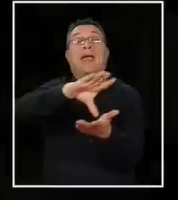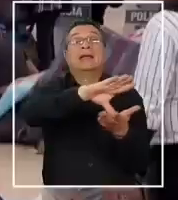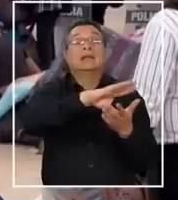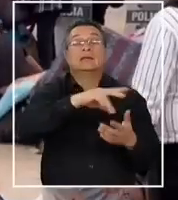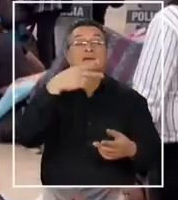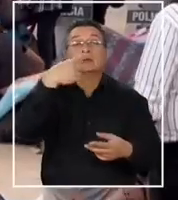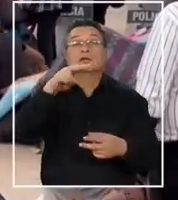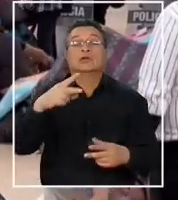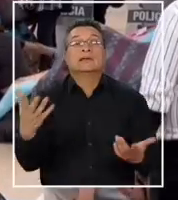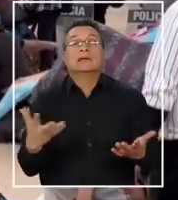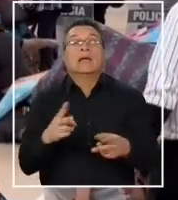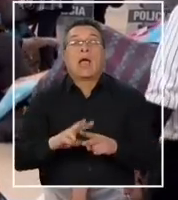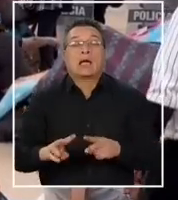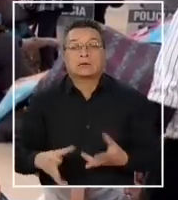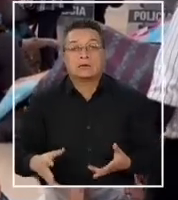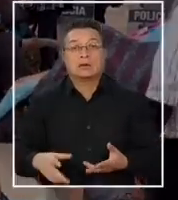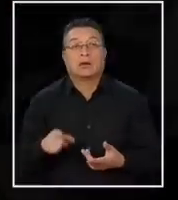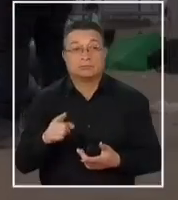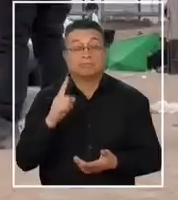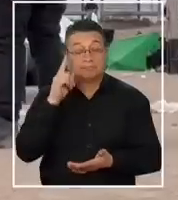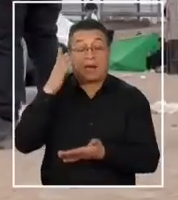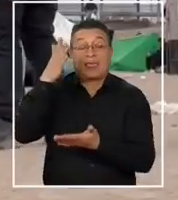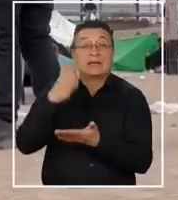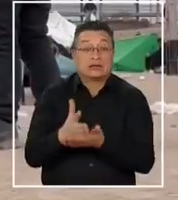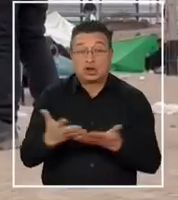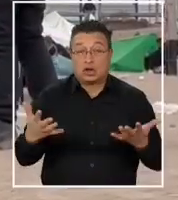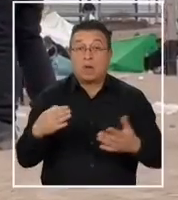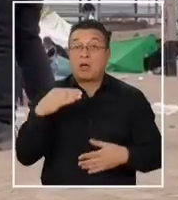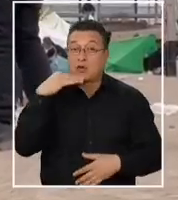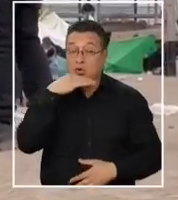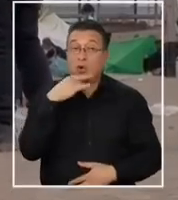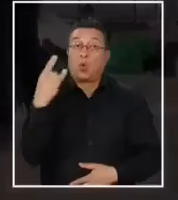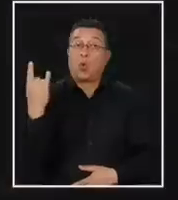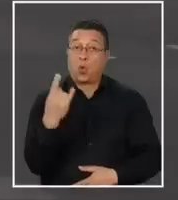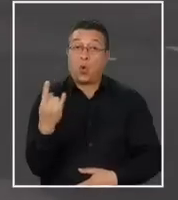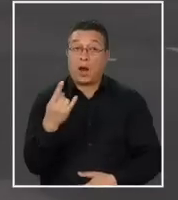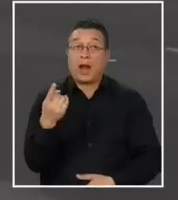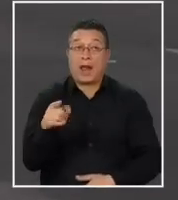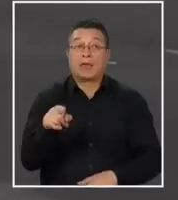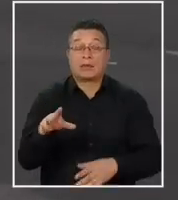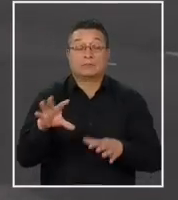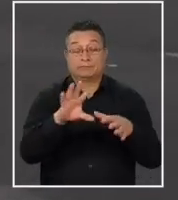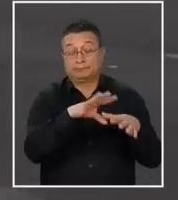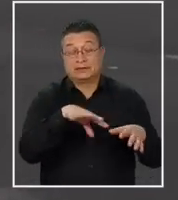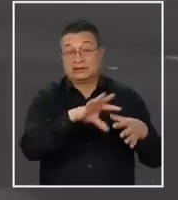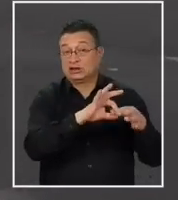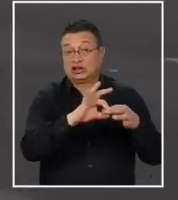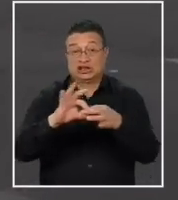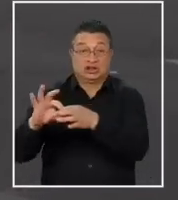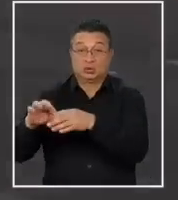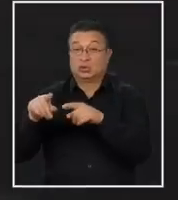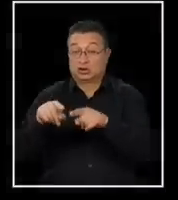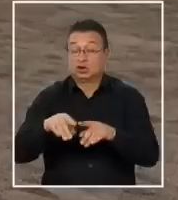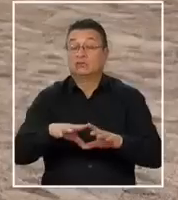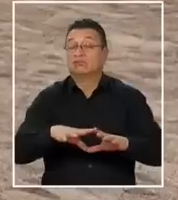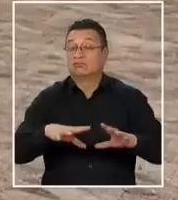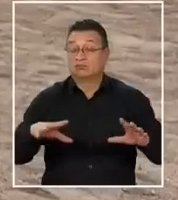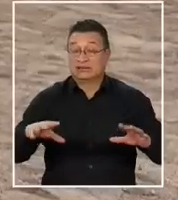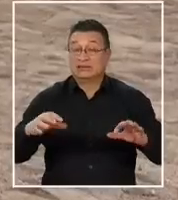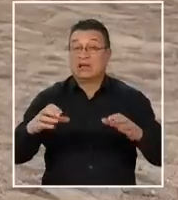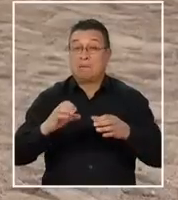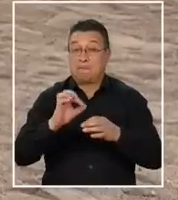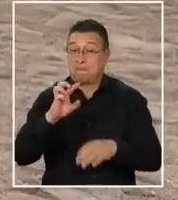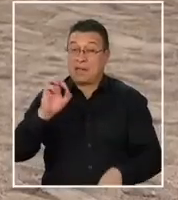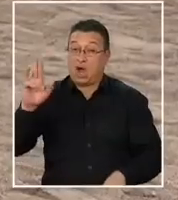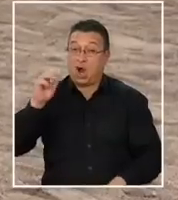nacionalidades? Decisiones que se tornan cada vez más urgentes frente a un panorama que no hace más que recrudecer cada